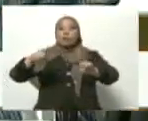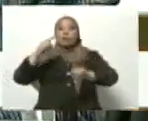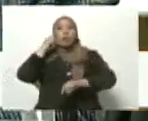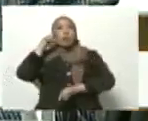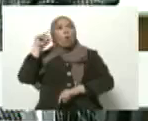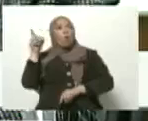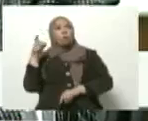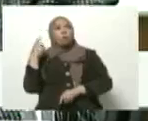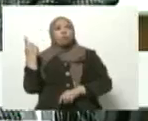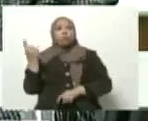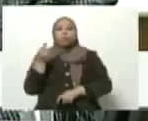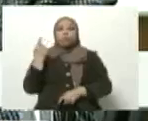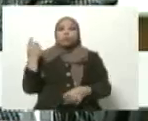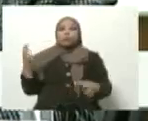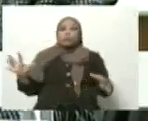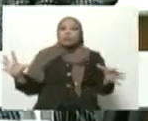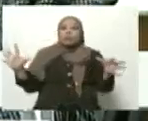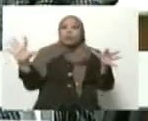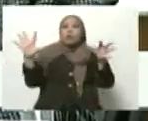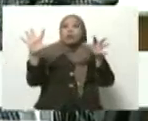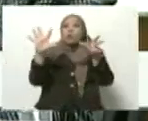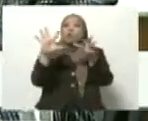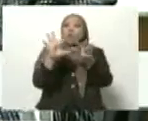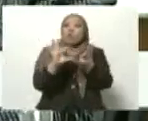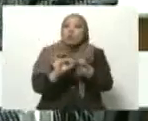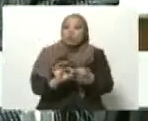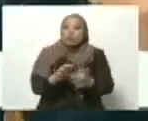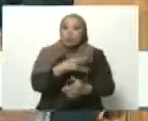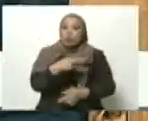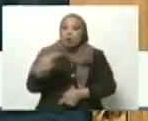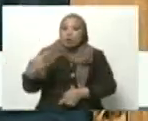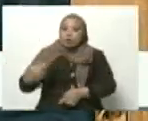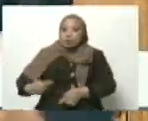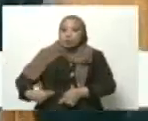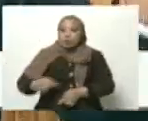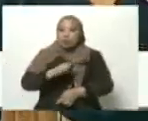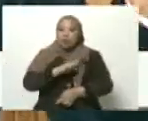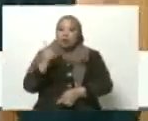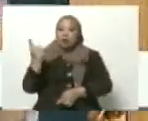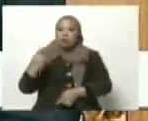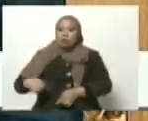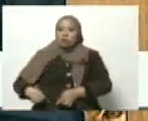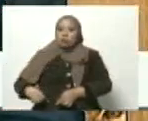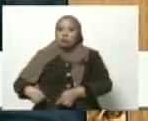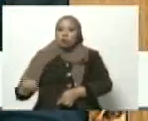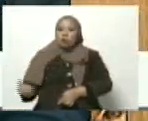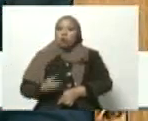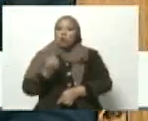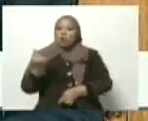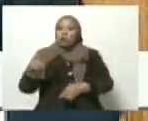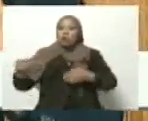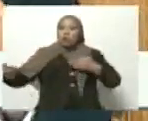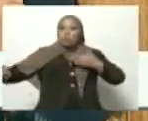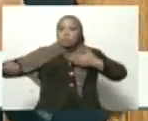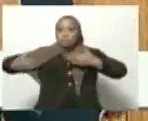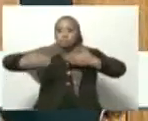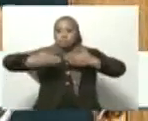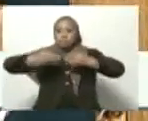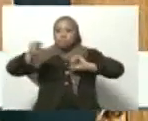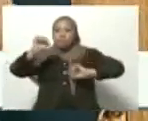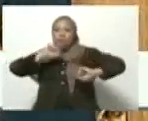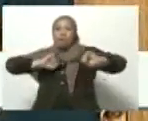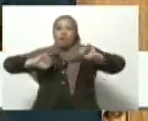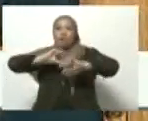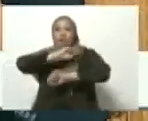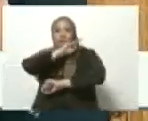americano porque están uniendo a China y a Rusia. Los están poniendo juntos, como si fuera un solo bloque. Desde su punto